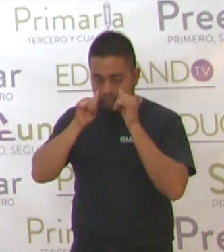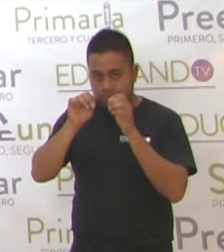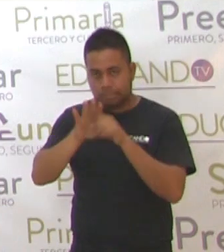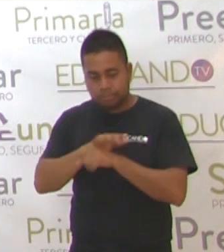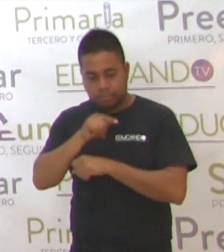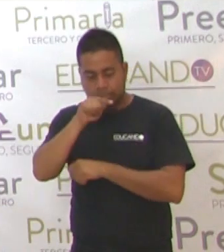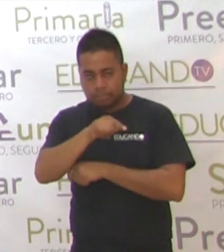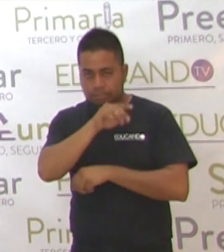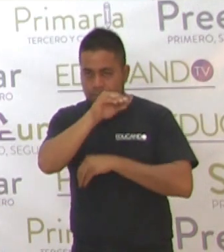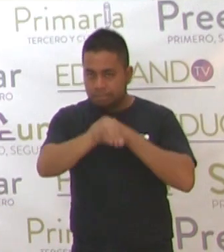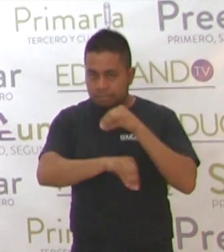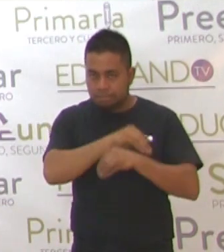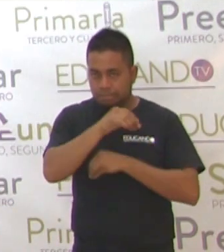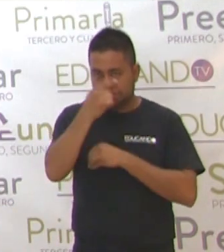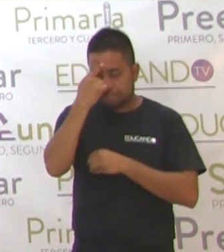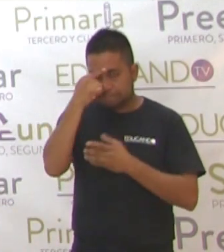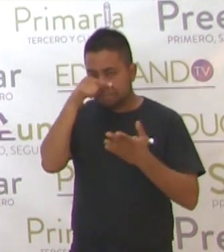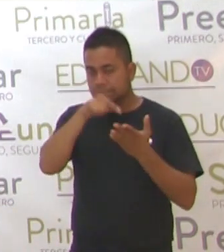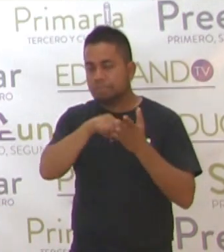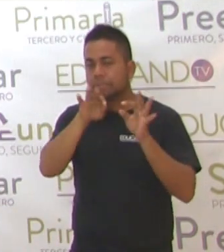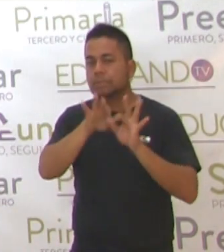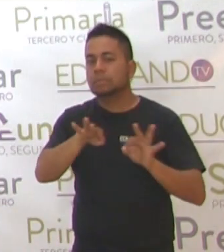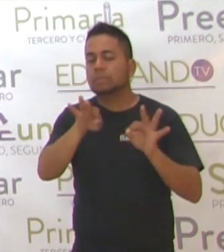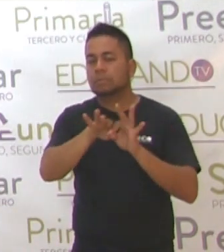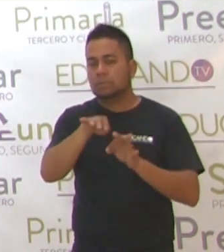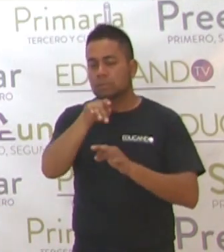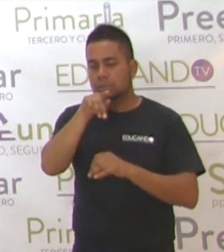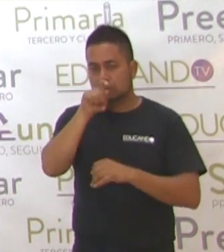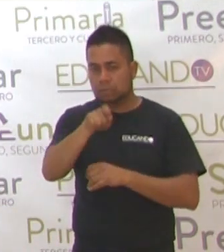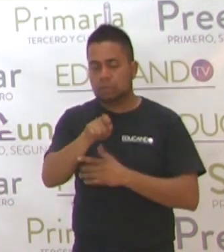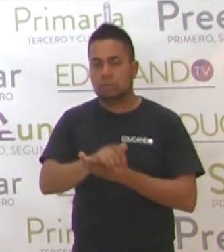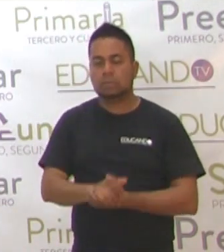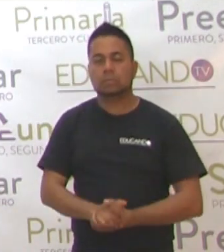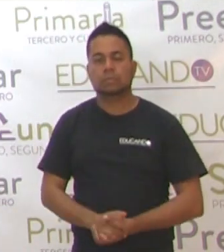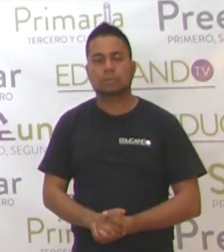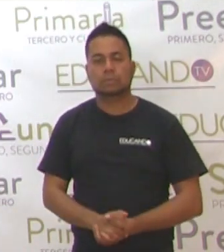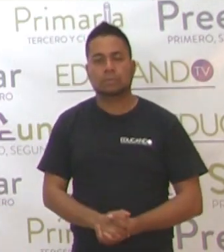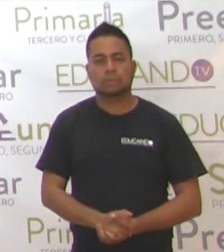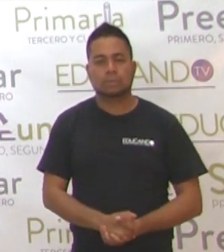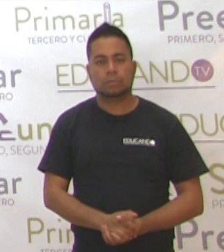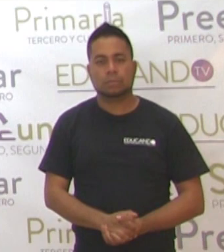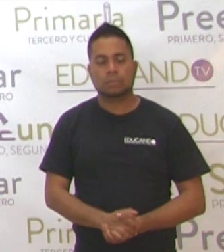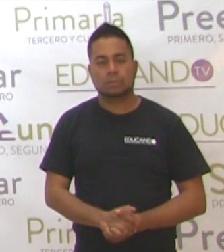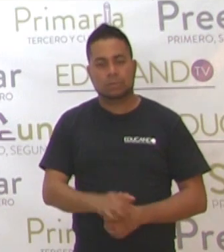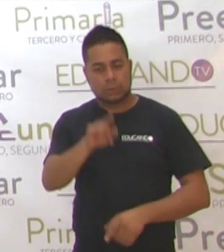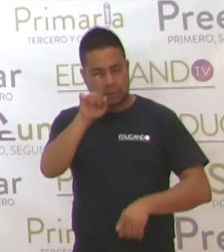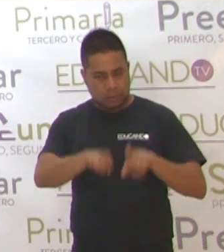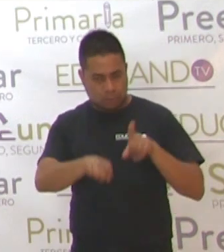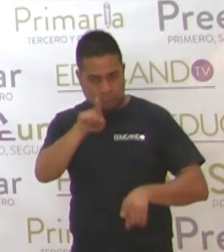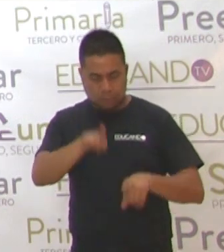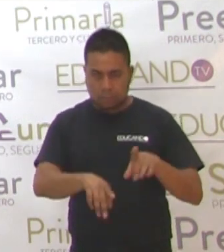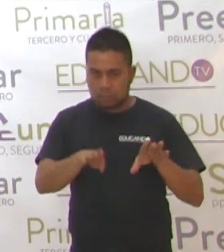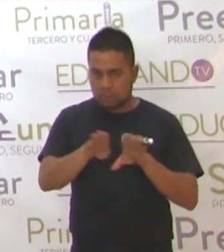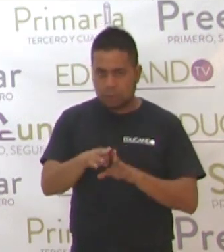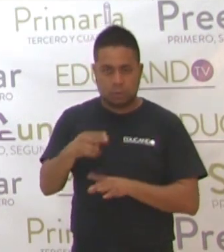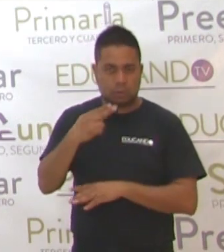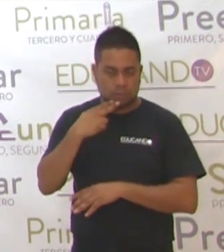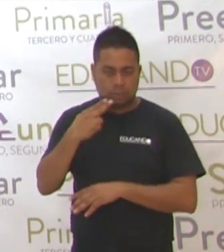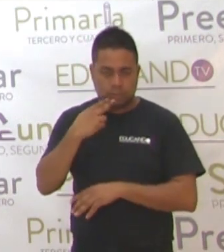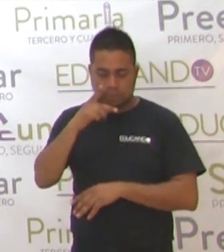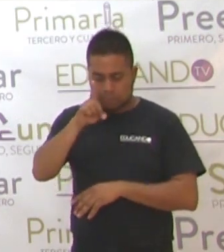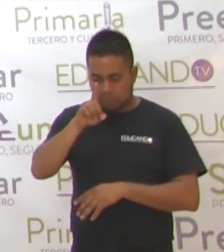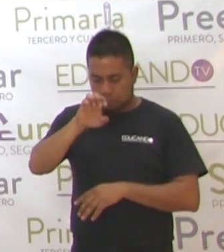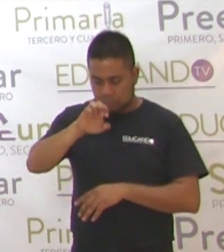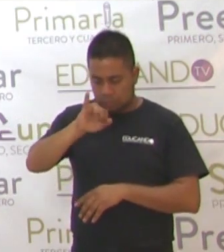una referencia y un punto importante más va a depender la utilización del de isis de